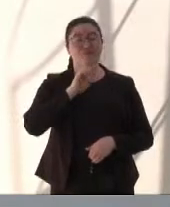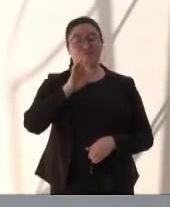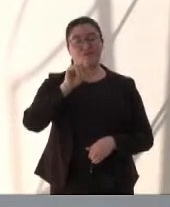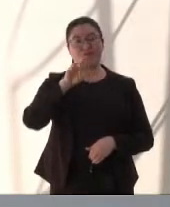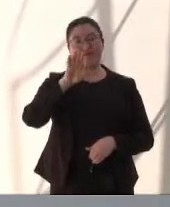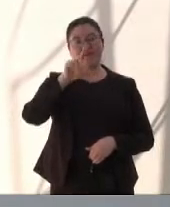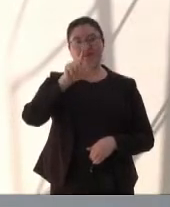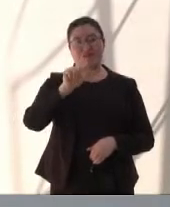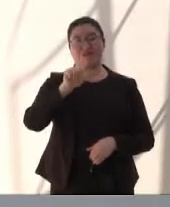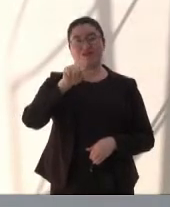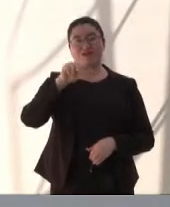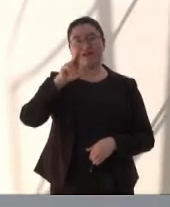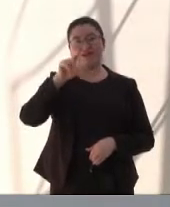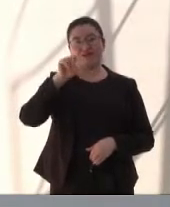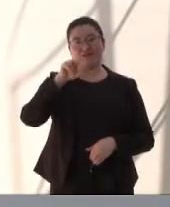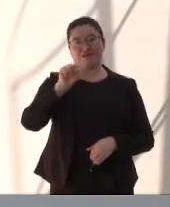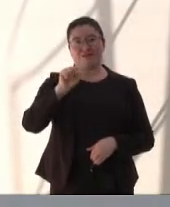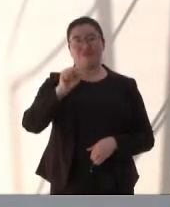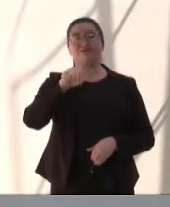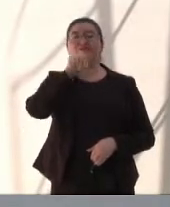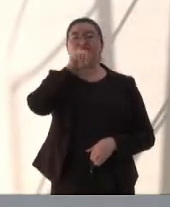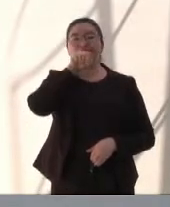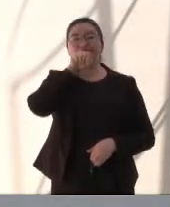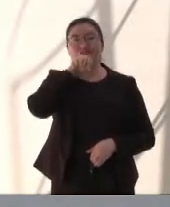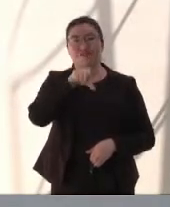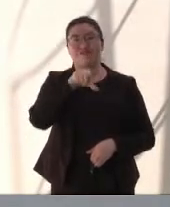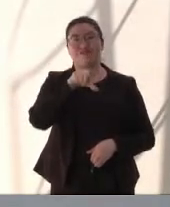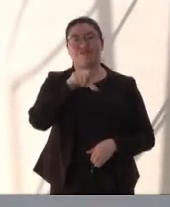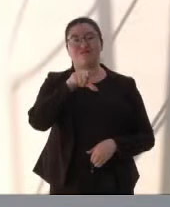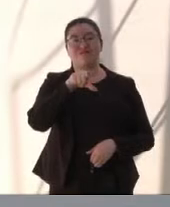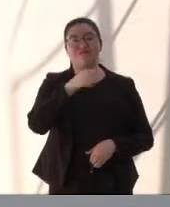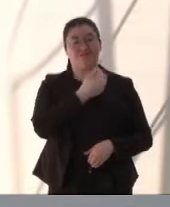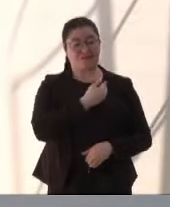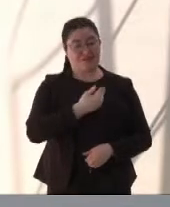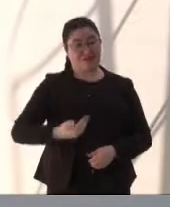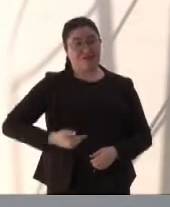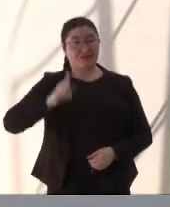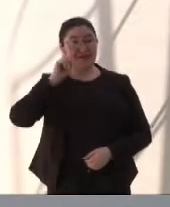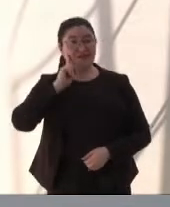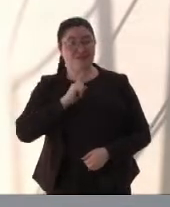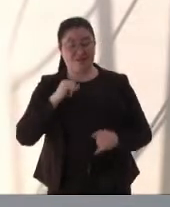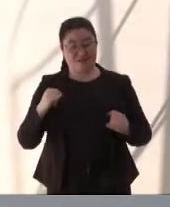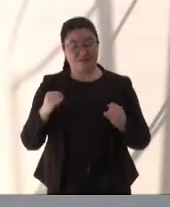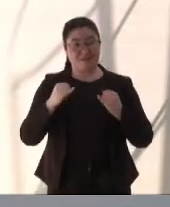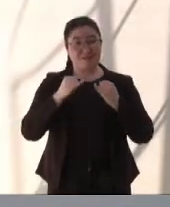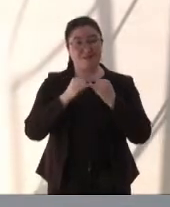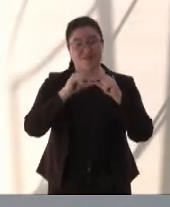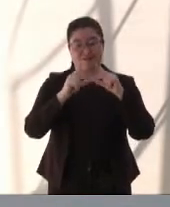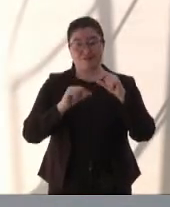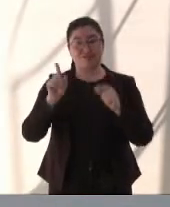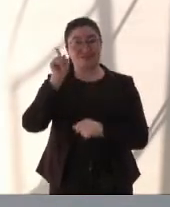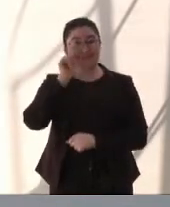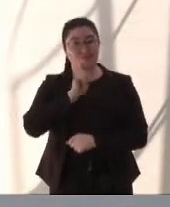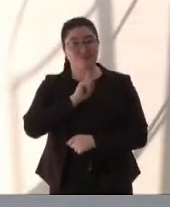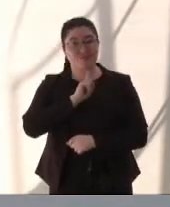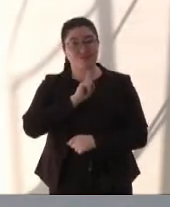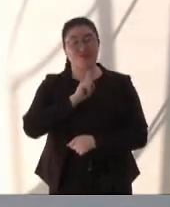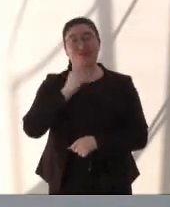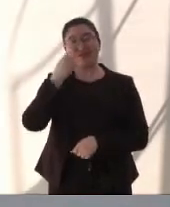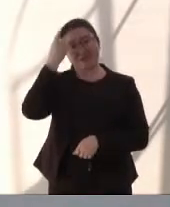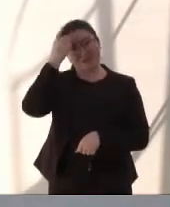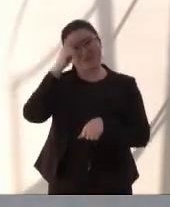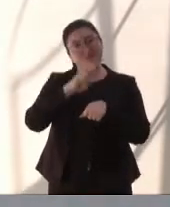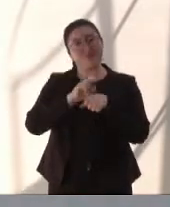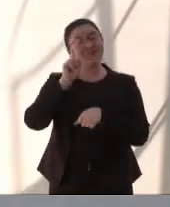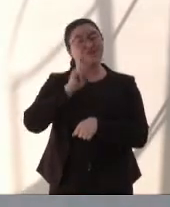Fabiola Alaniz, y por supuesto a la presidenta del Instituto Nacional de las Mujeres, la doctora